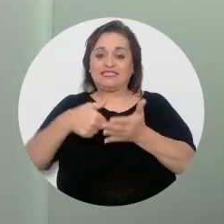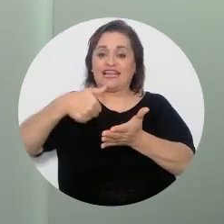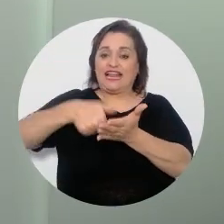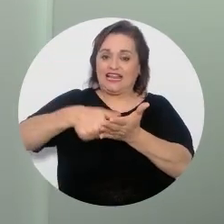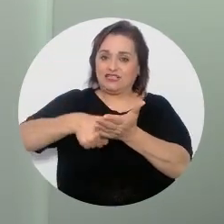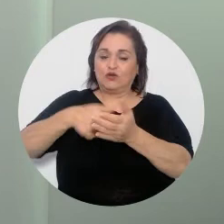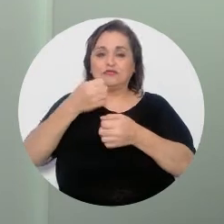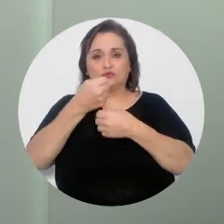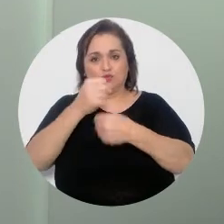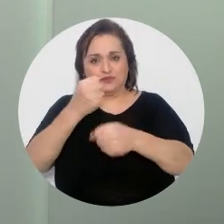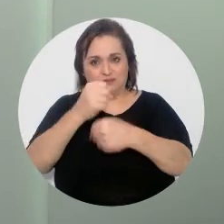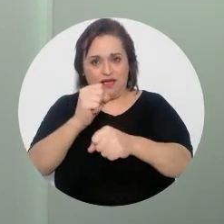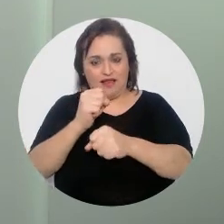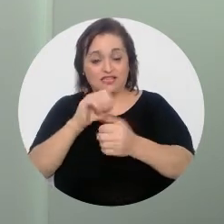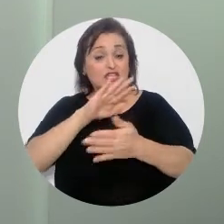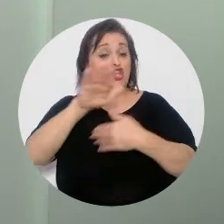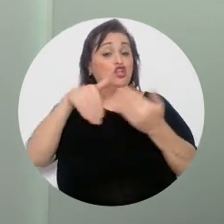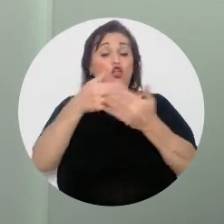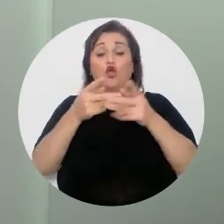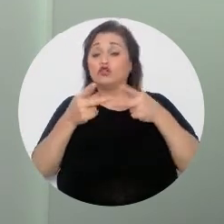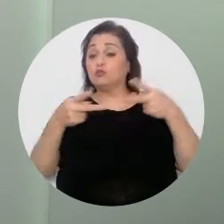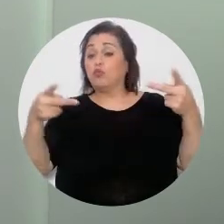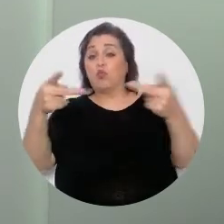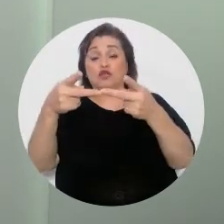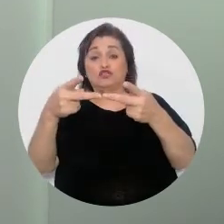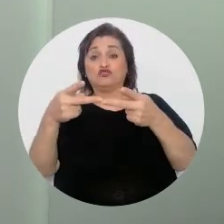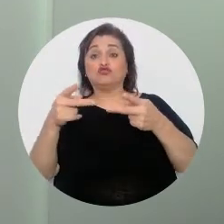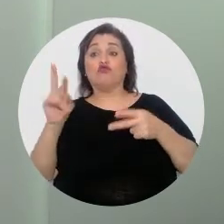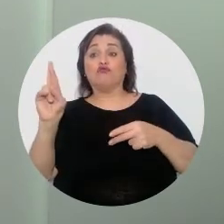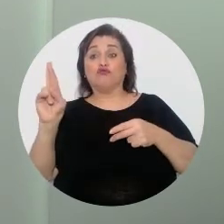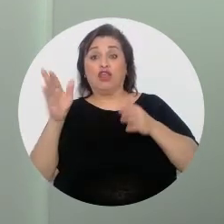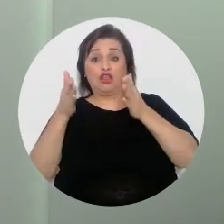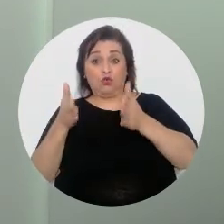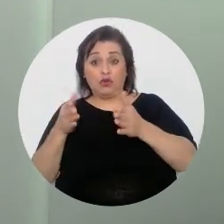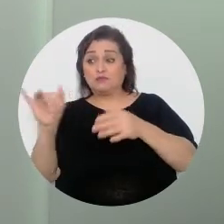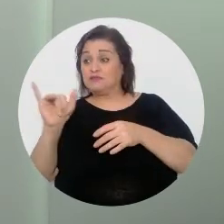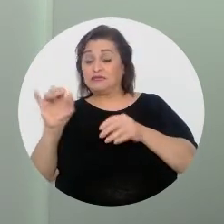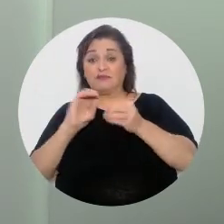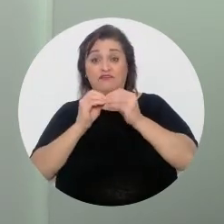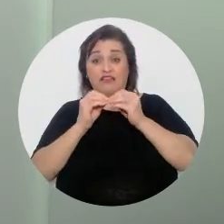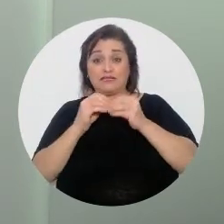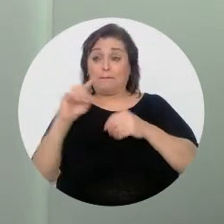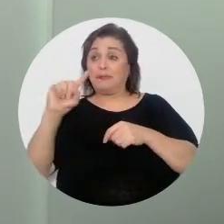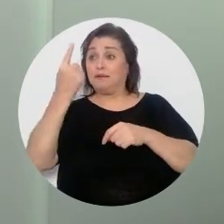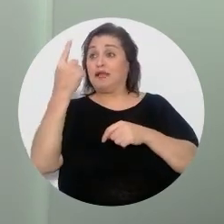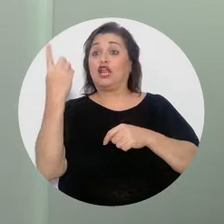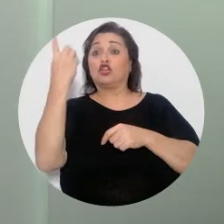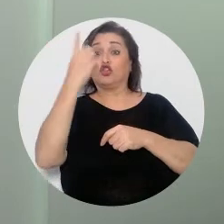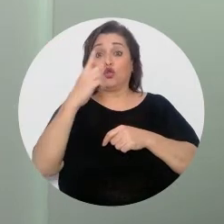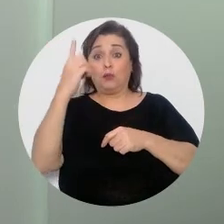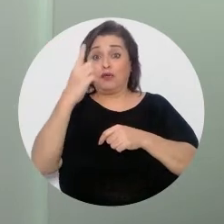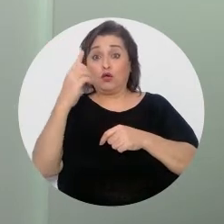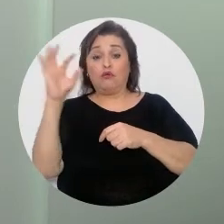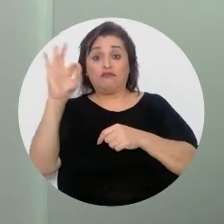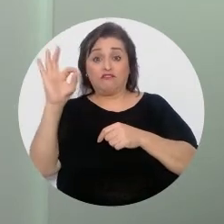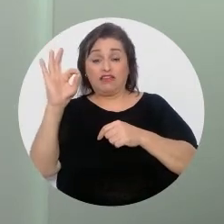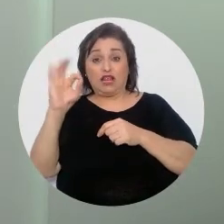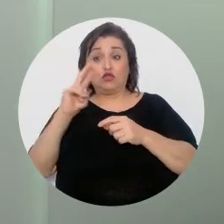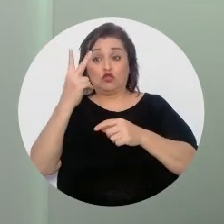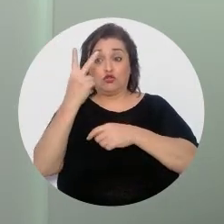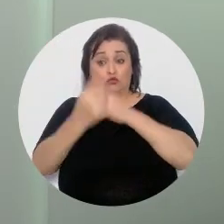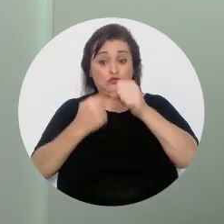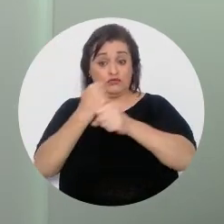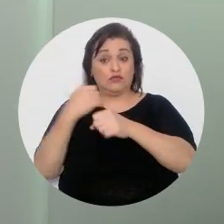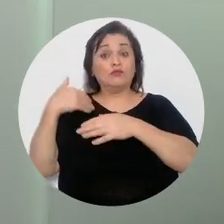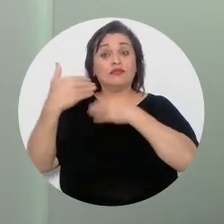elecciones municipales, pero ya todos los cargos, incluyendo regidores en la misma fecha, el primer domingo de febrero, 2 años